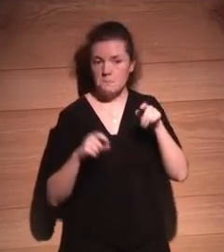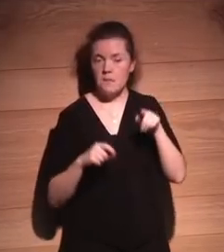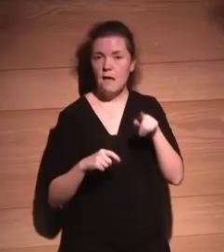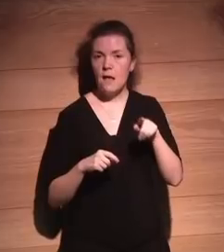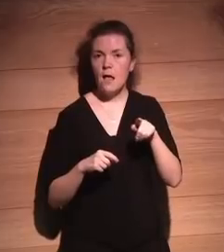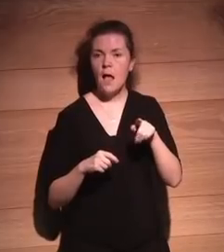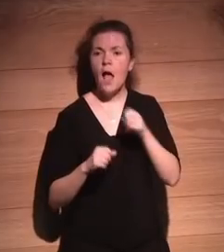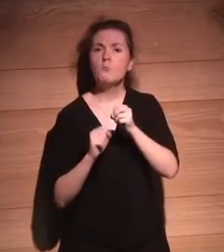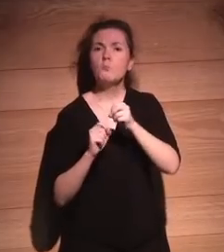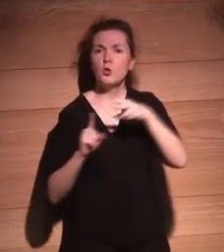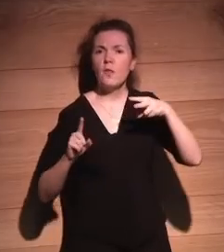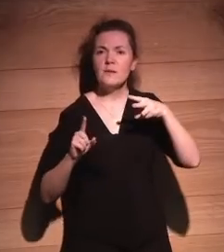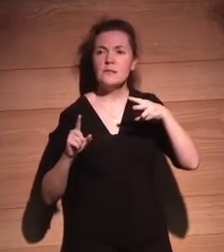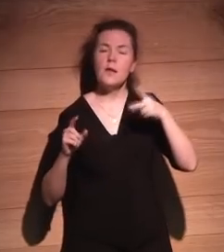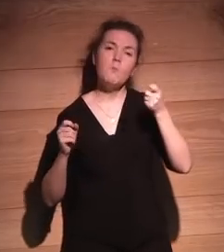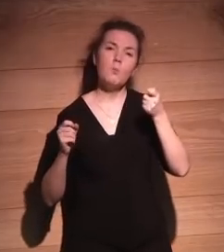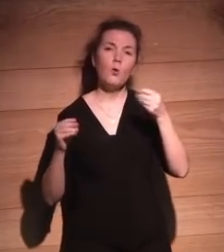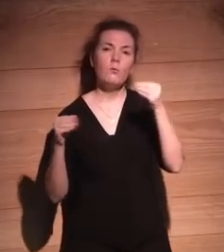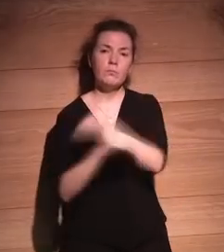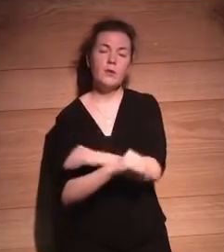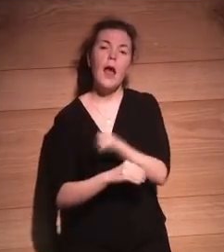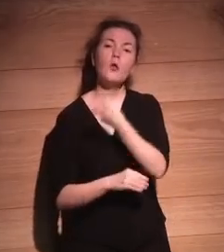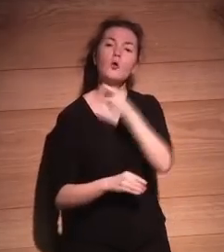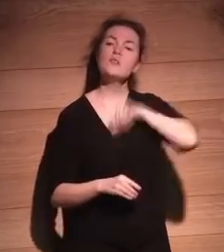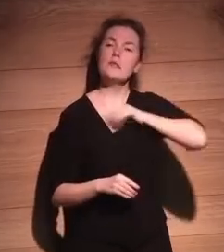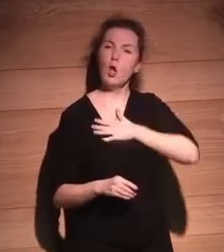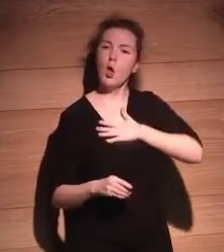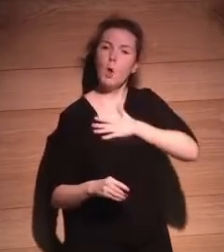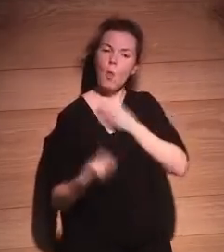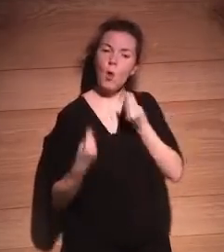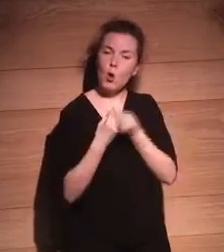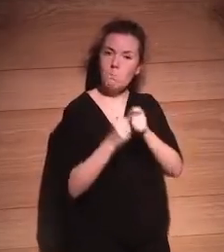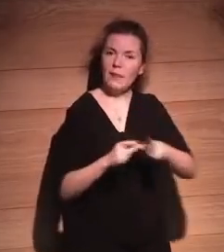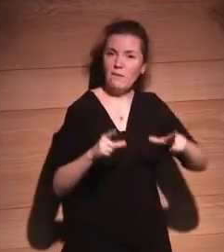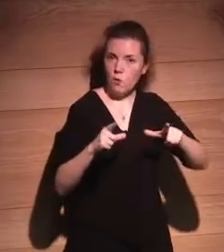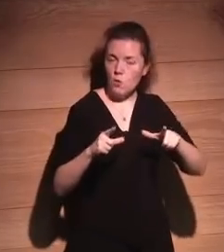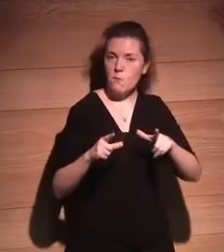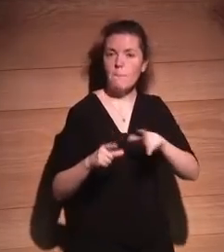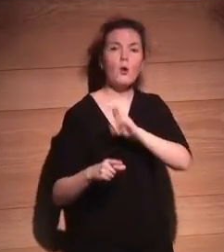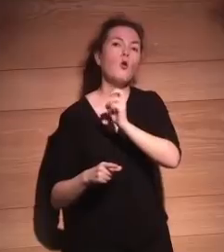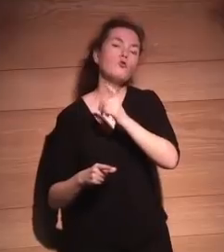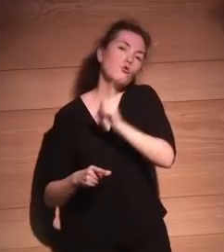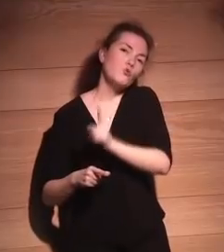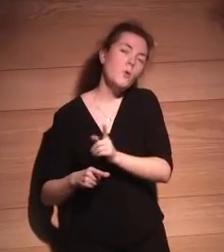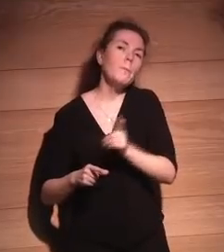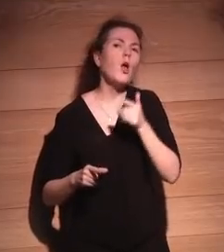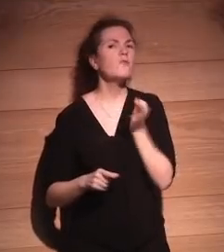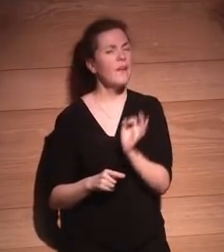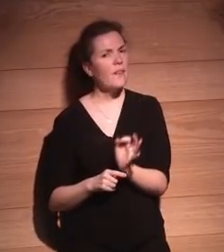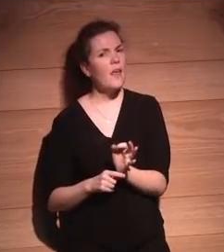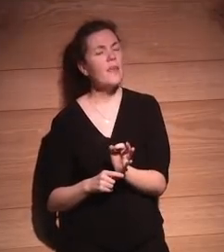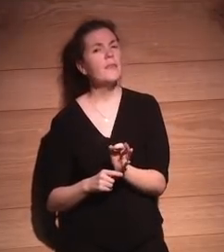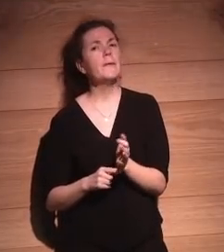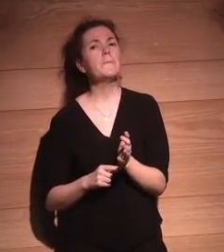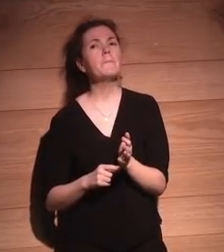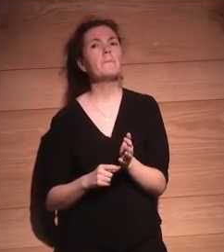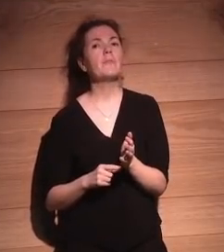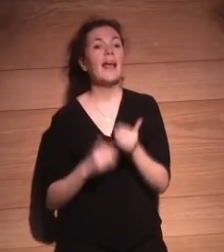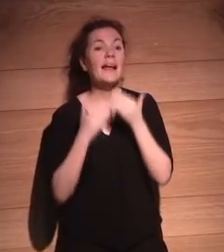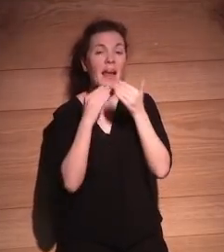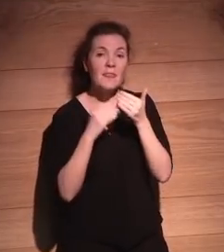tenemos visiones, digamos, que encontradas, ¿no? Hay quien se siente más o menos cómodo trabajando con ellas, pero es verdad también que